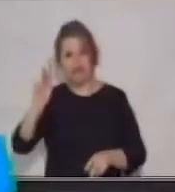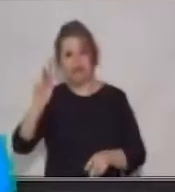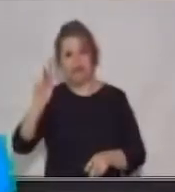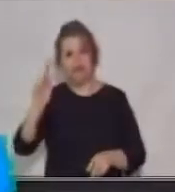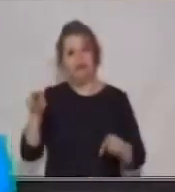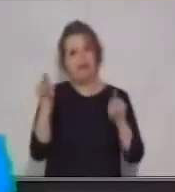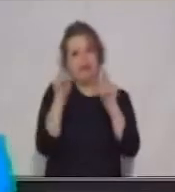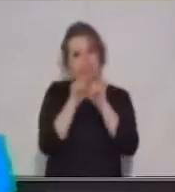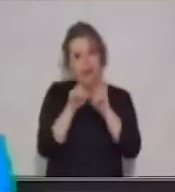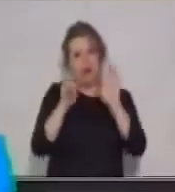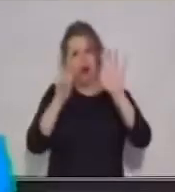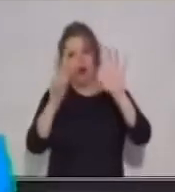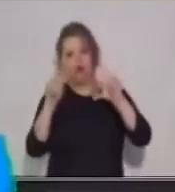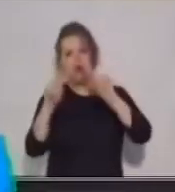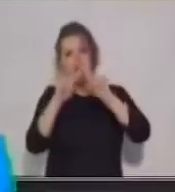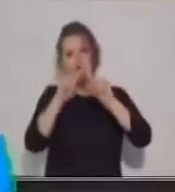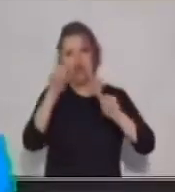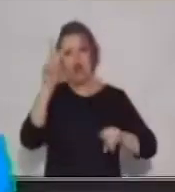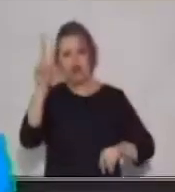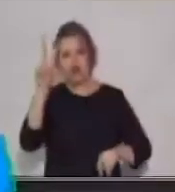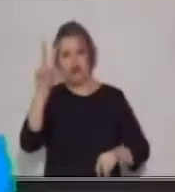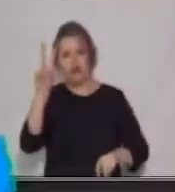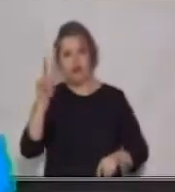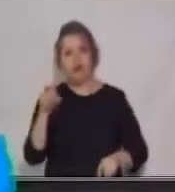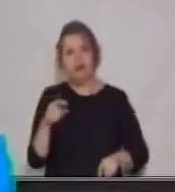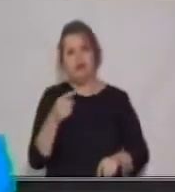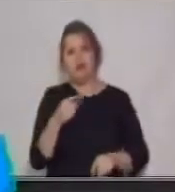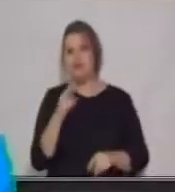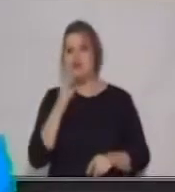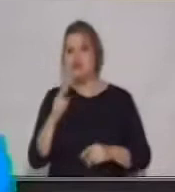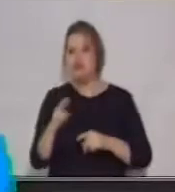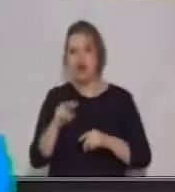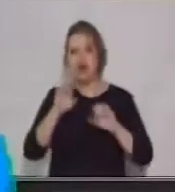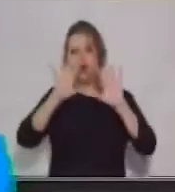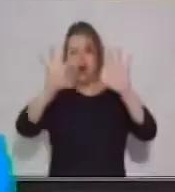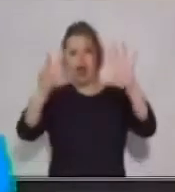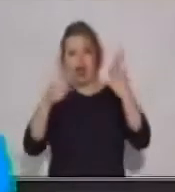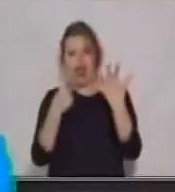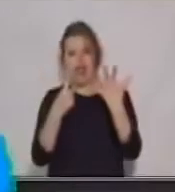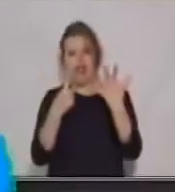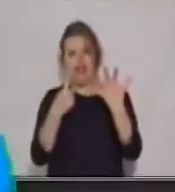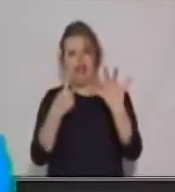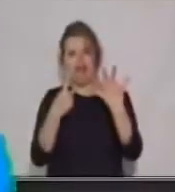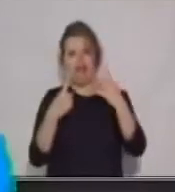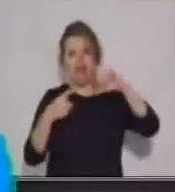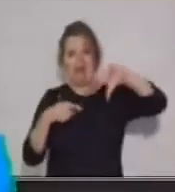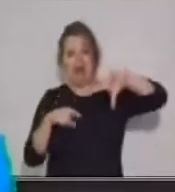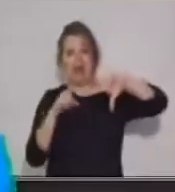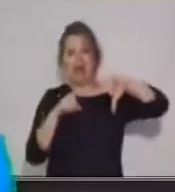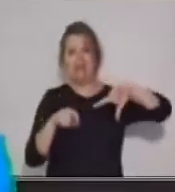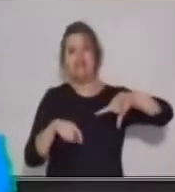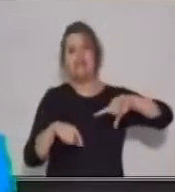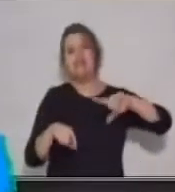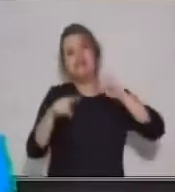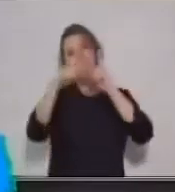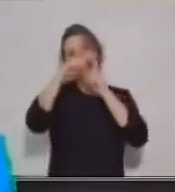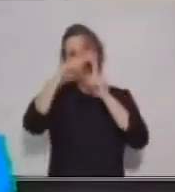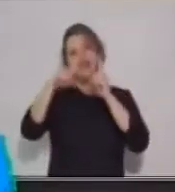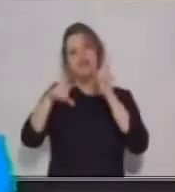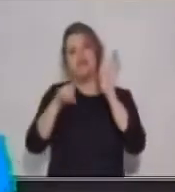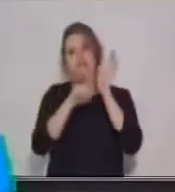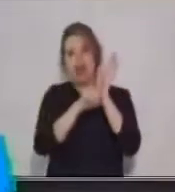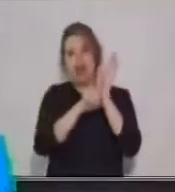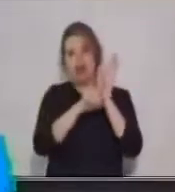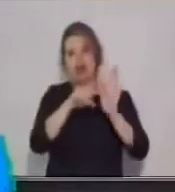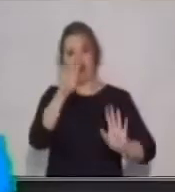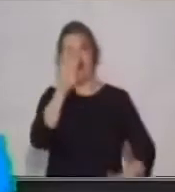Es igual a 8 por 2. Esto nos va a dar 16. Y la raíz de 16 es más menos